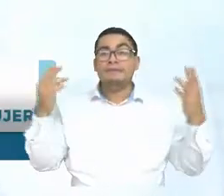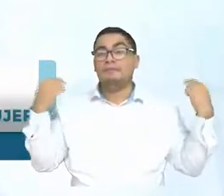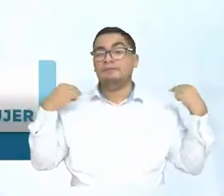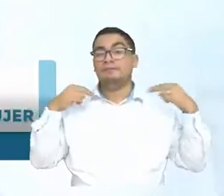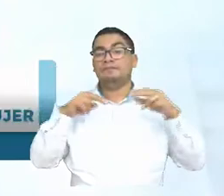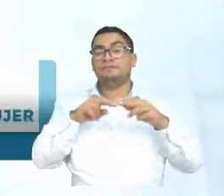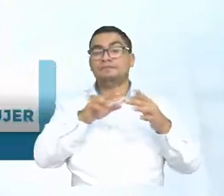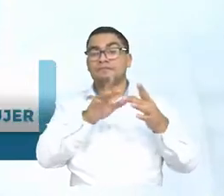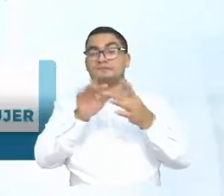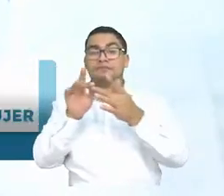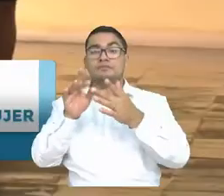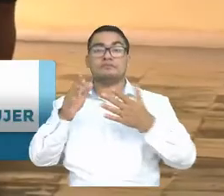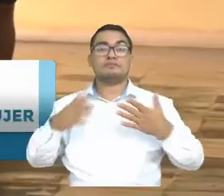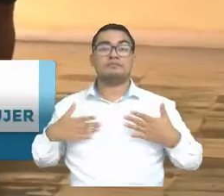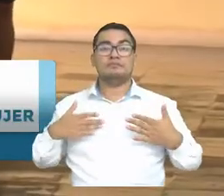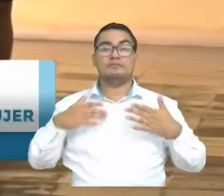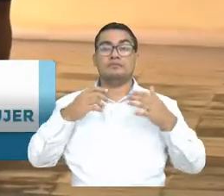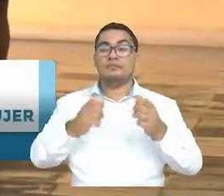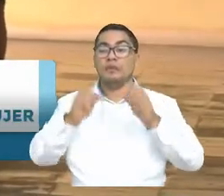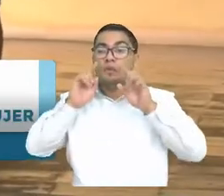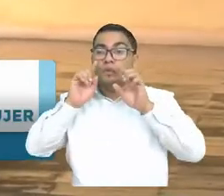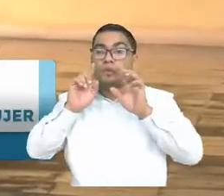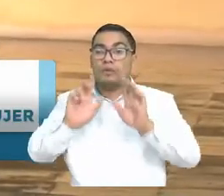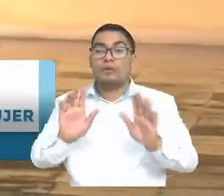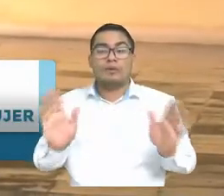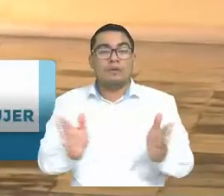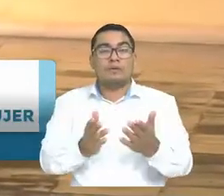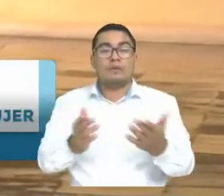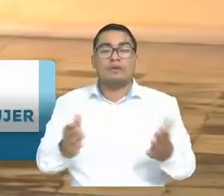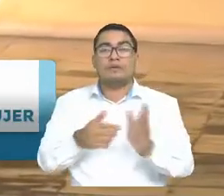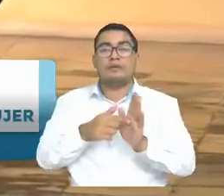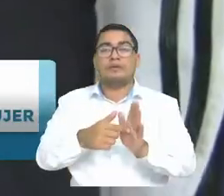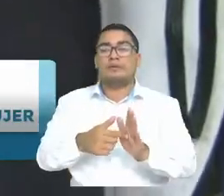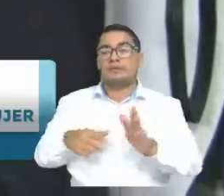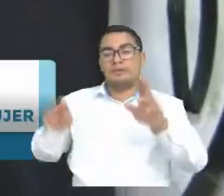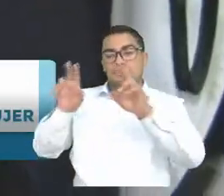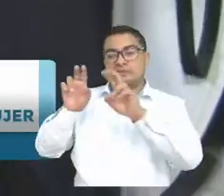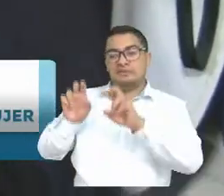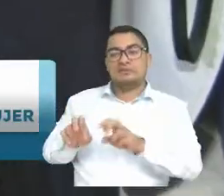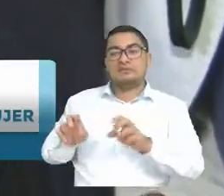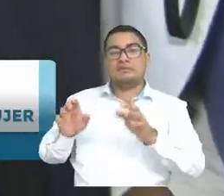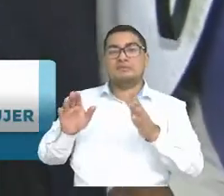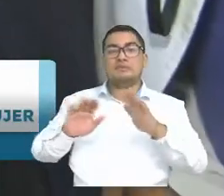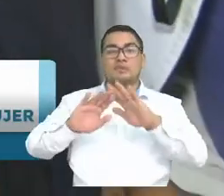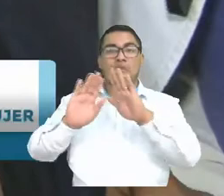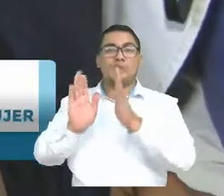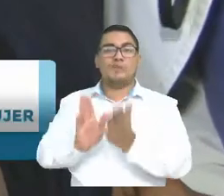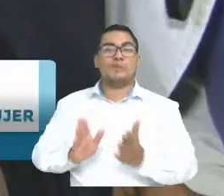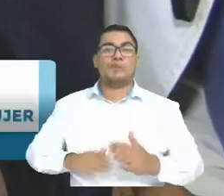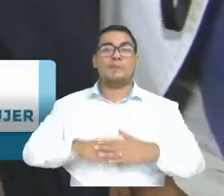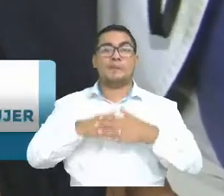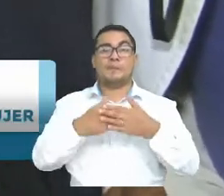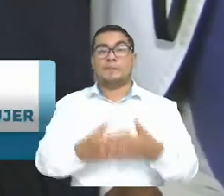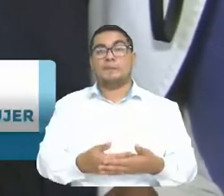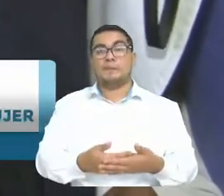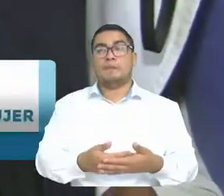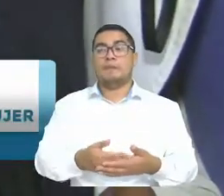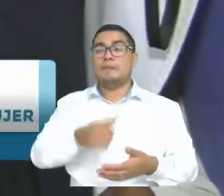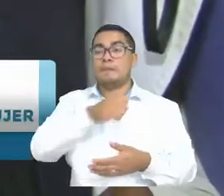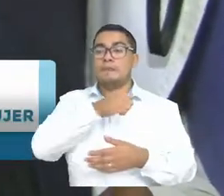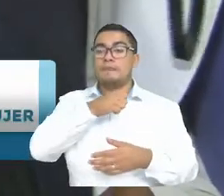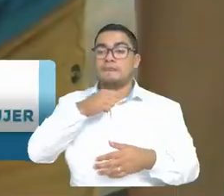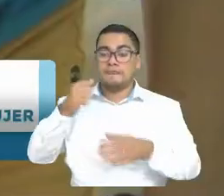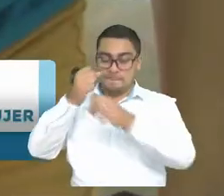salud no tenemos el cuidado, ¿verdad?, de estarle realizando sus chequeos a las embarazadas, sus exámenes